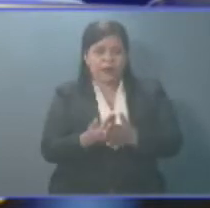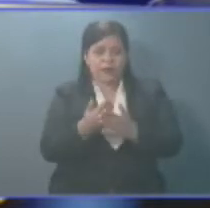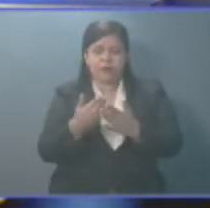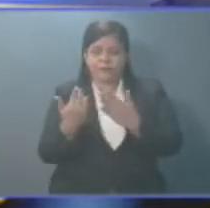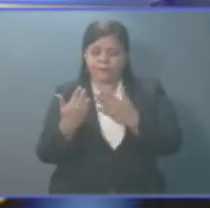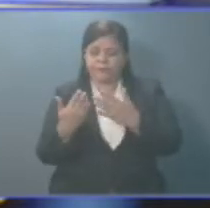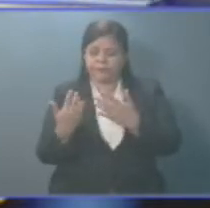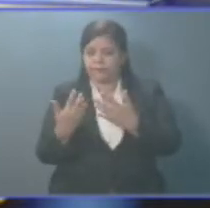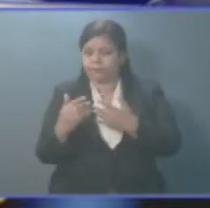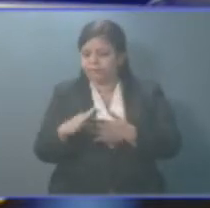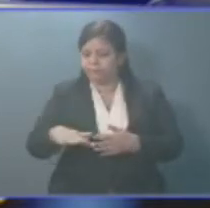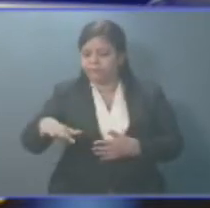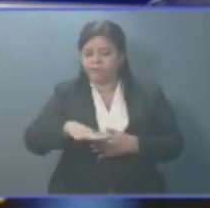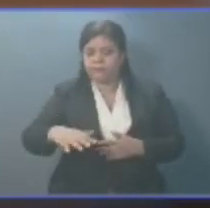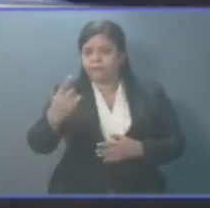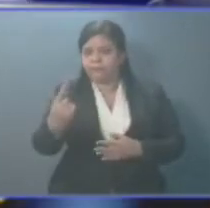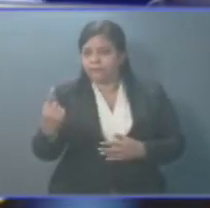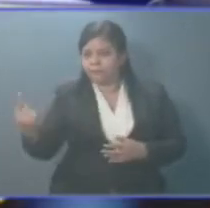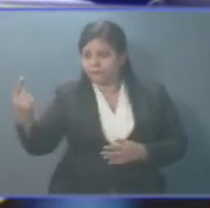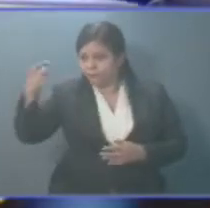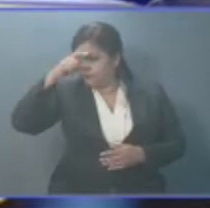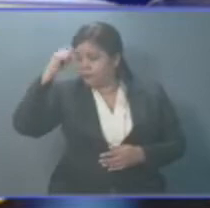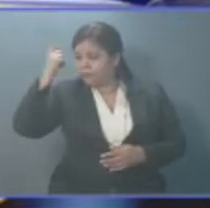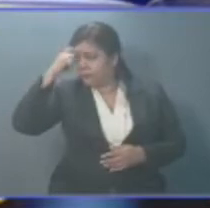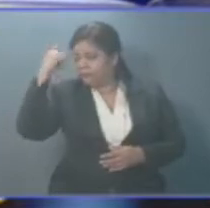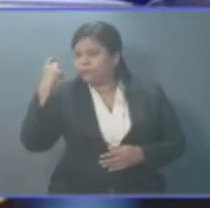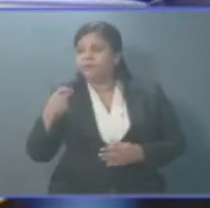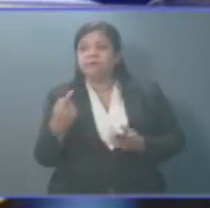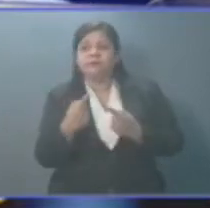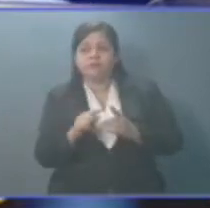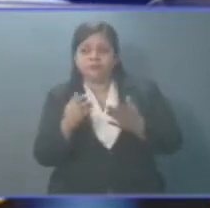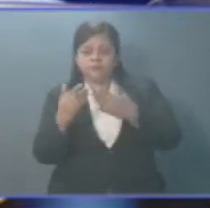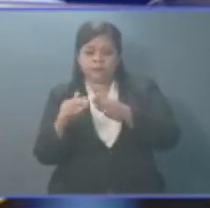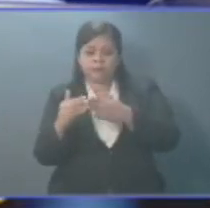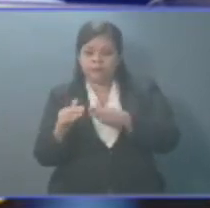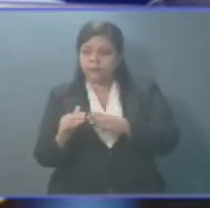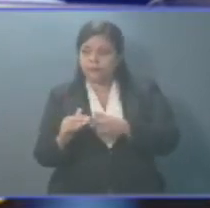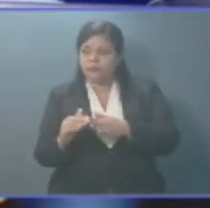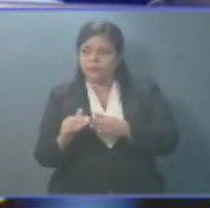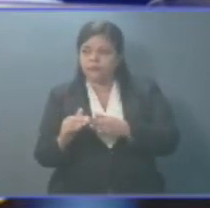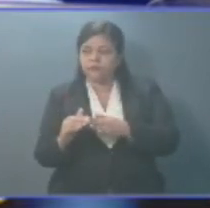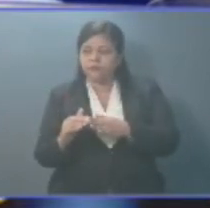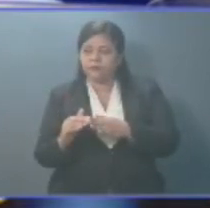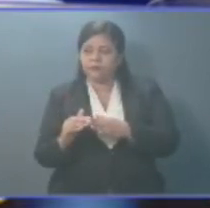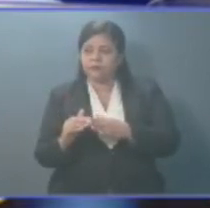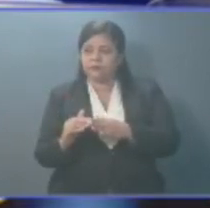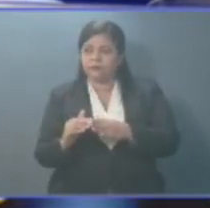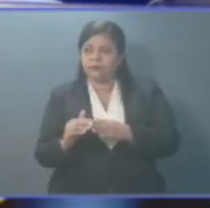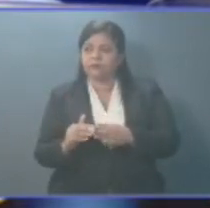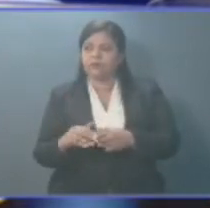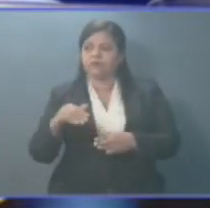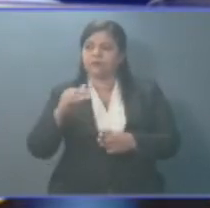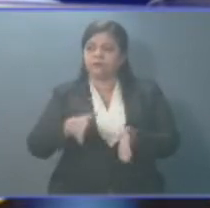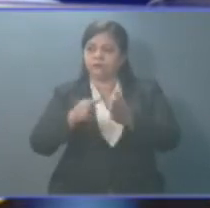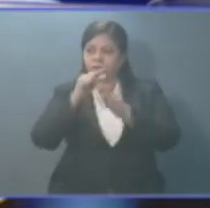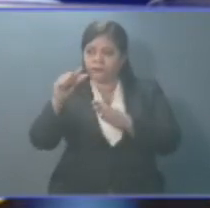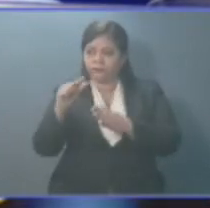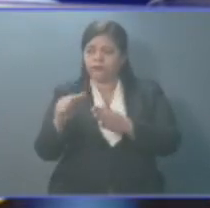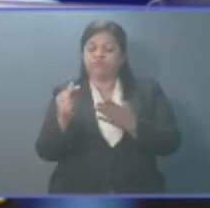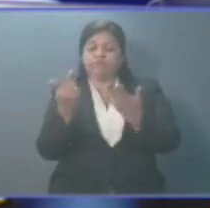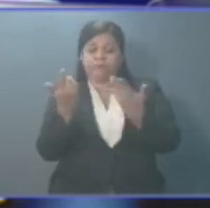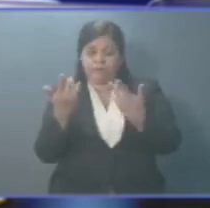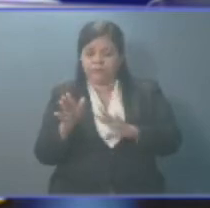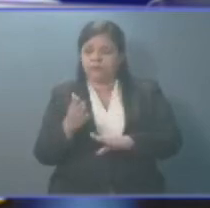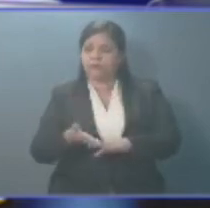sector de la clase trabajadora en los distintos entes tripartitos a